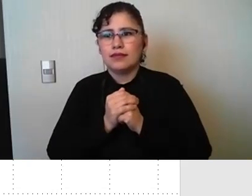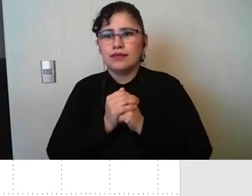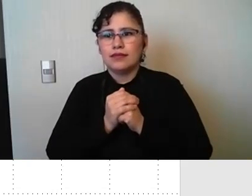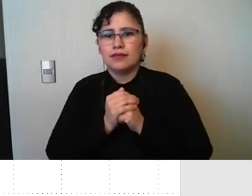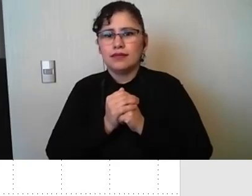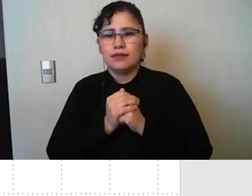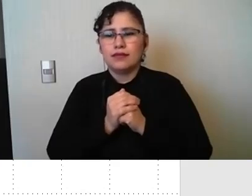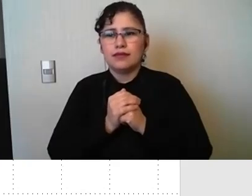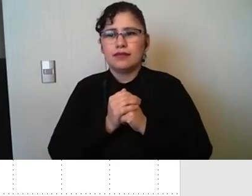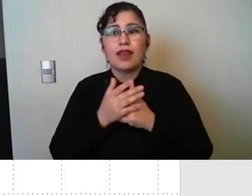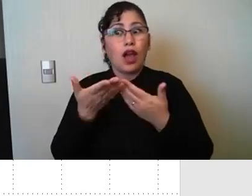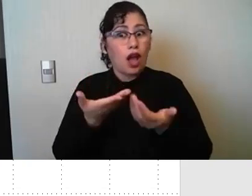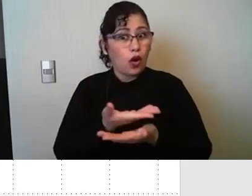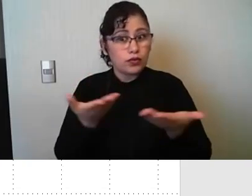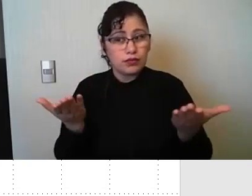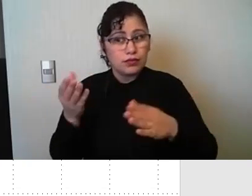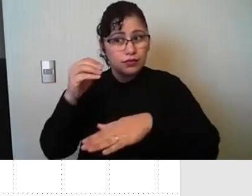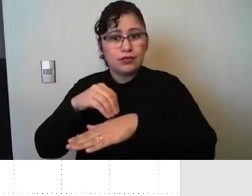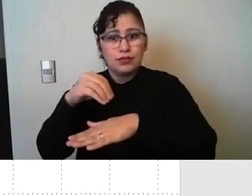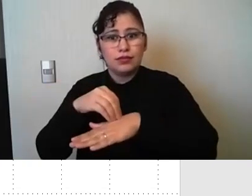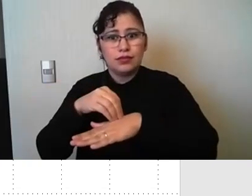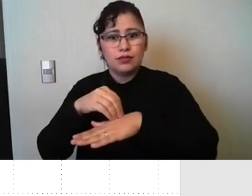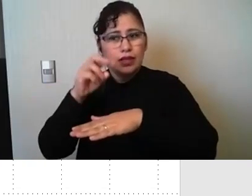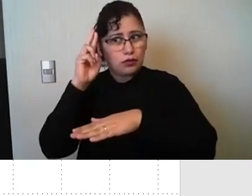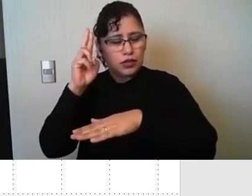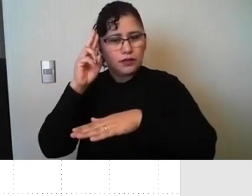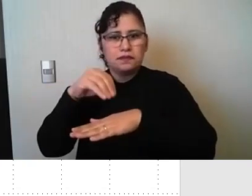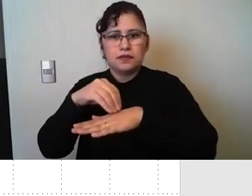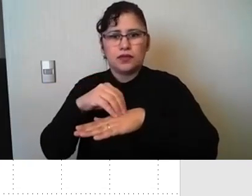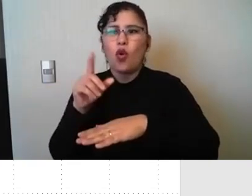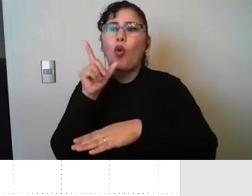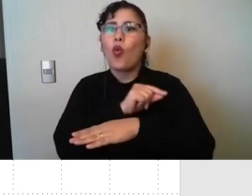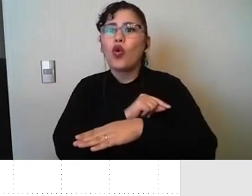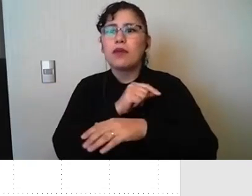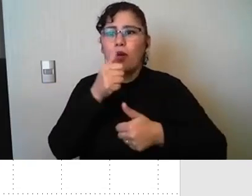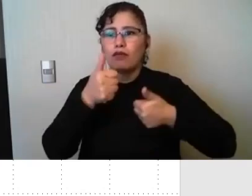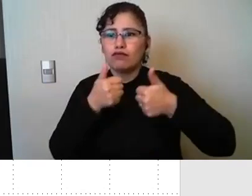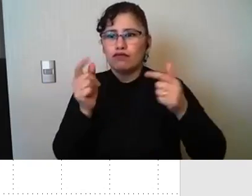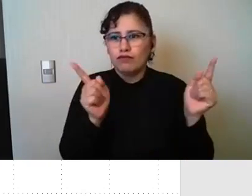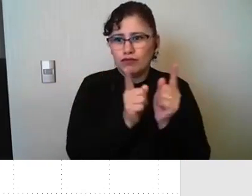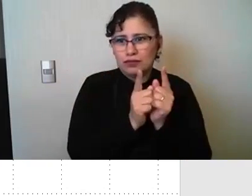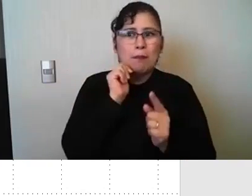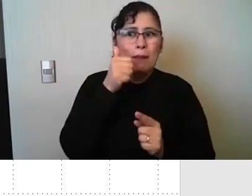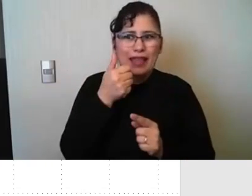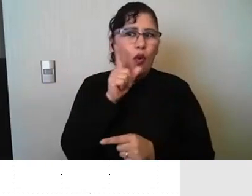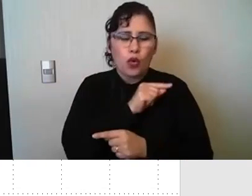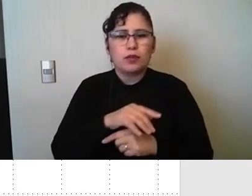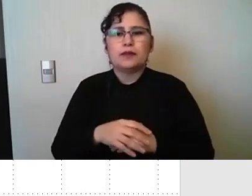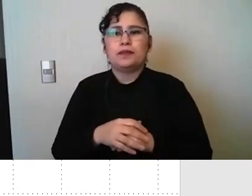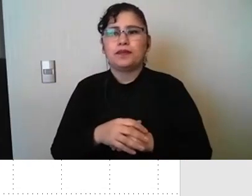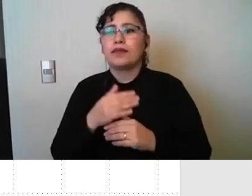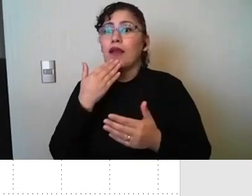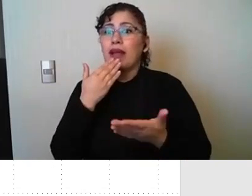Recordarles que mañana tenemos el último test corto de esta unidad. Vamos a tener la última